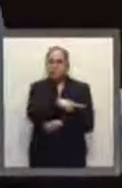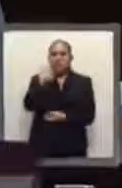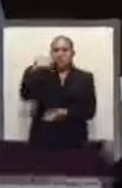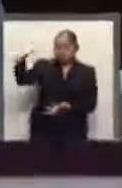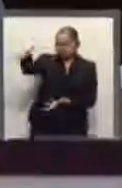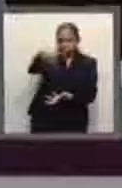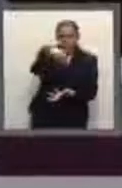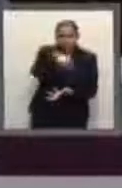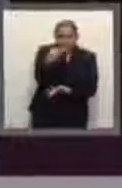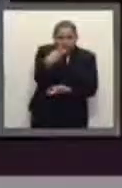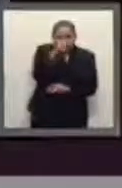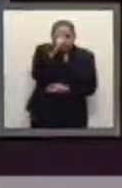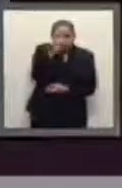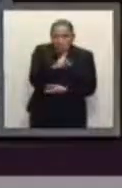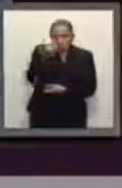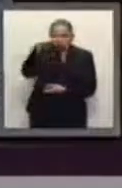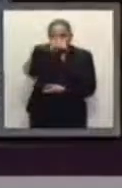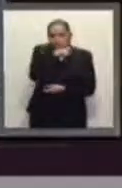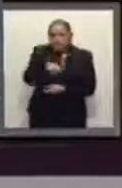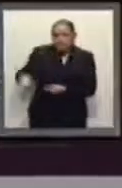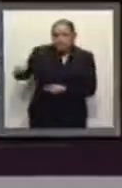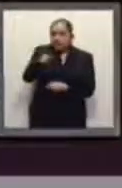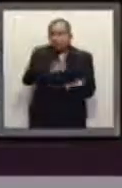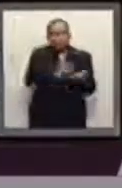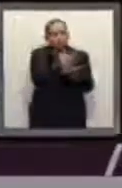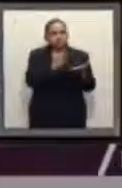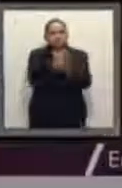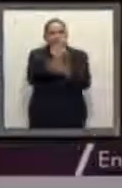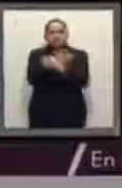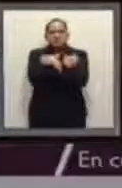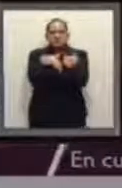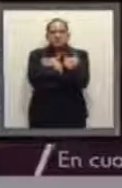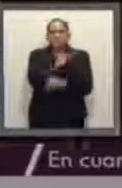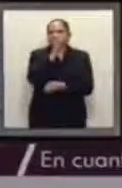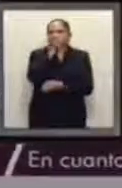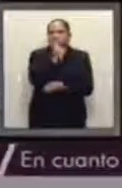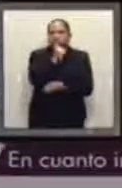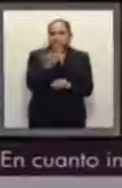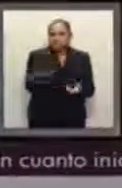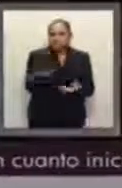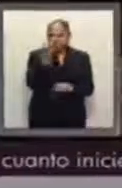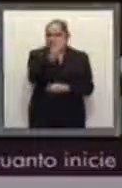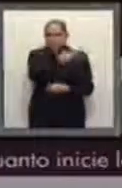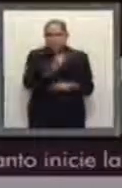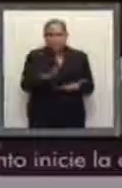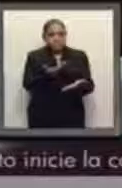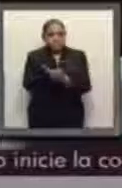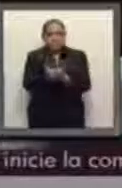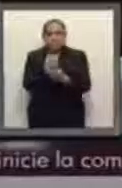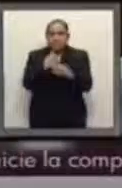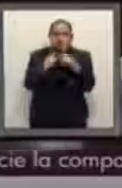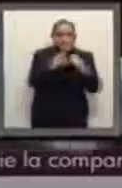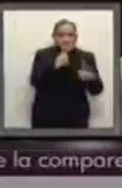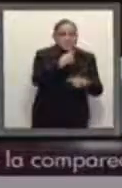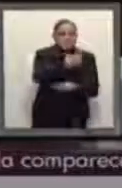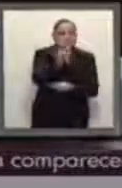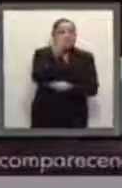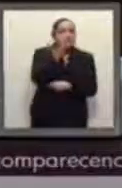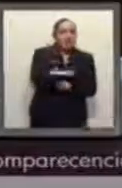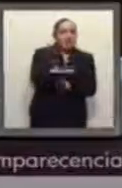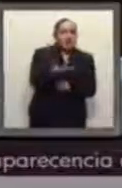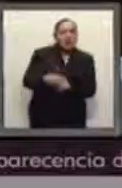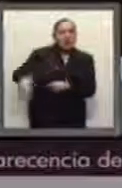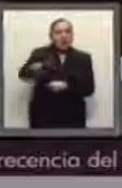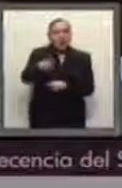favorecerá la deserción escolar entre la niñez. Es por esto que este punto de acuerdo intenta detener de tajo las